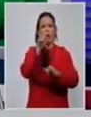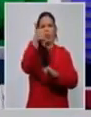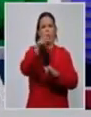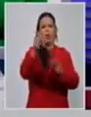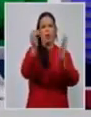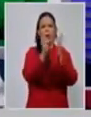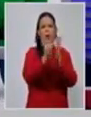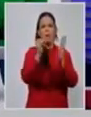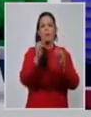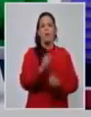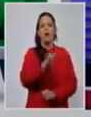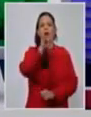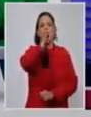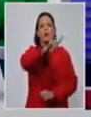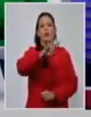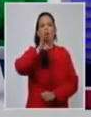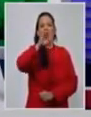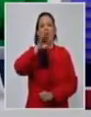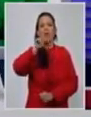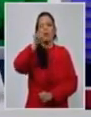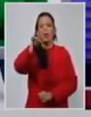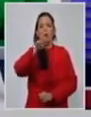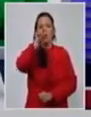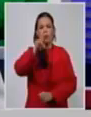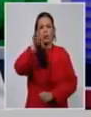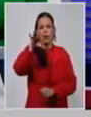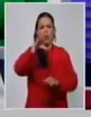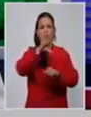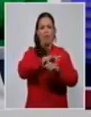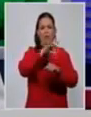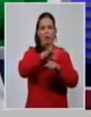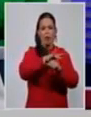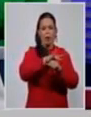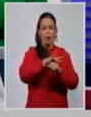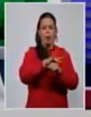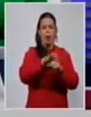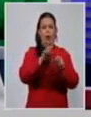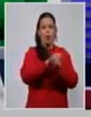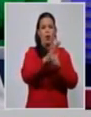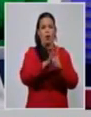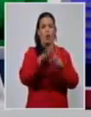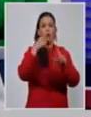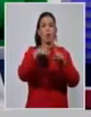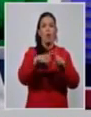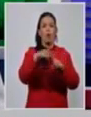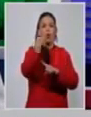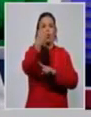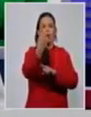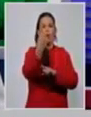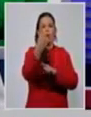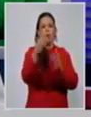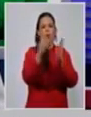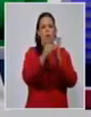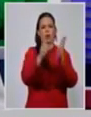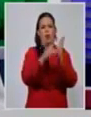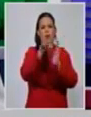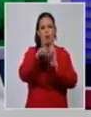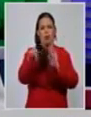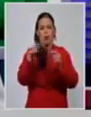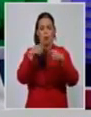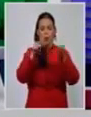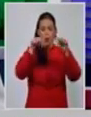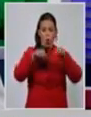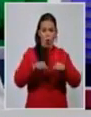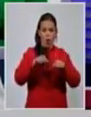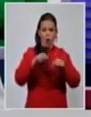10.981 casos por millón de habitantes. Pues hoy 15 días después, está